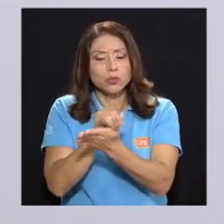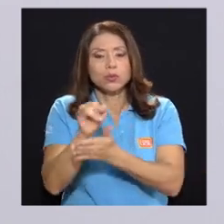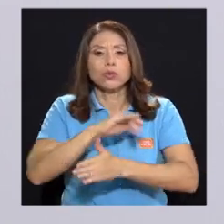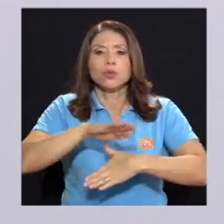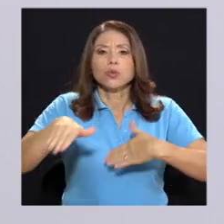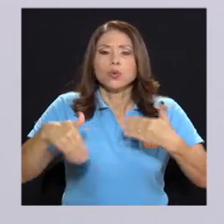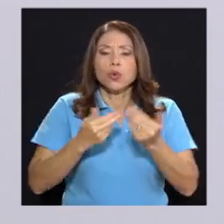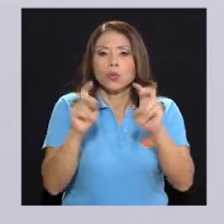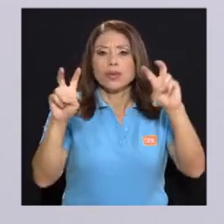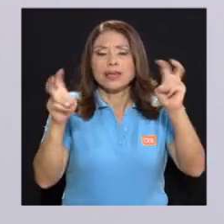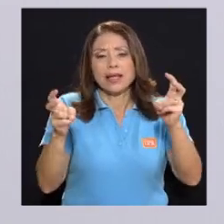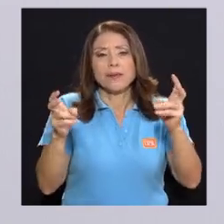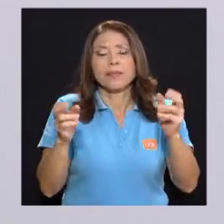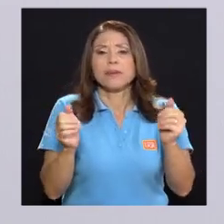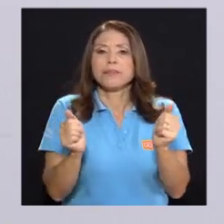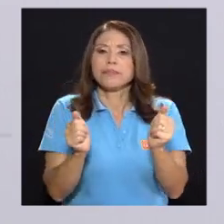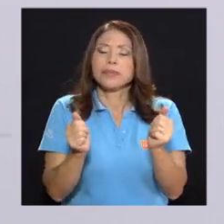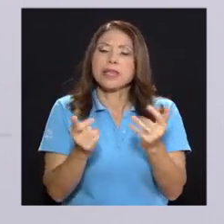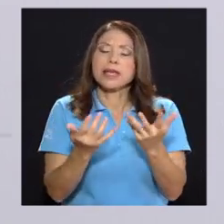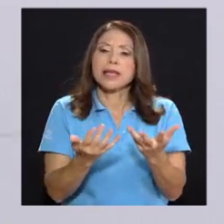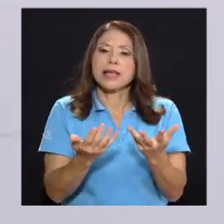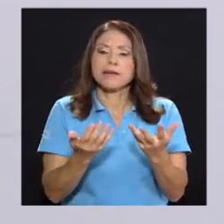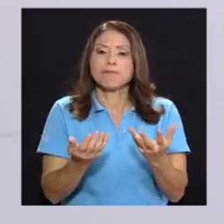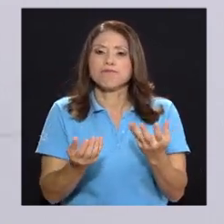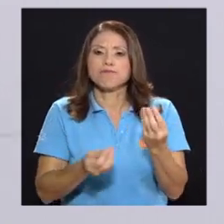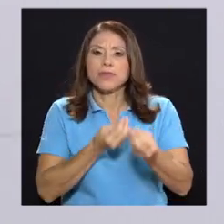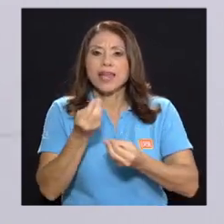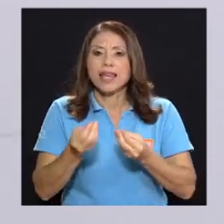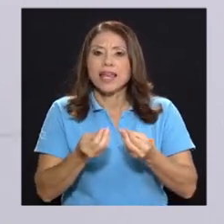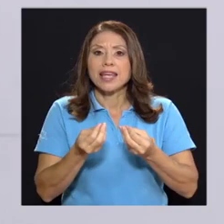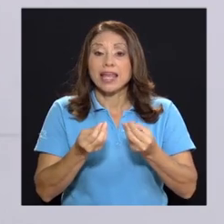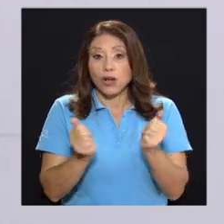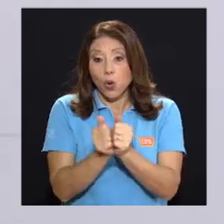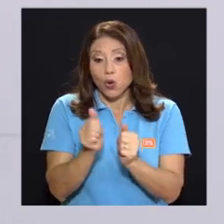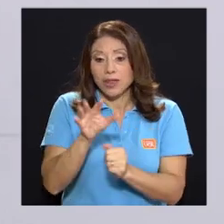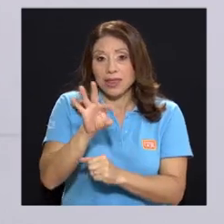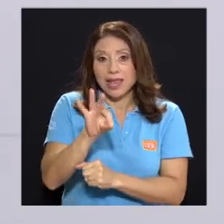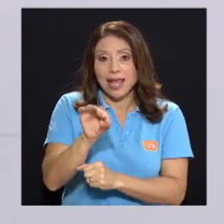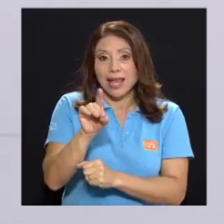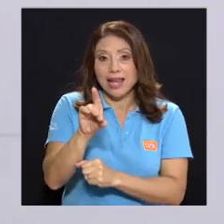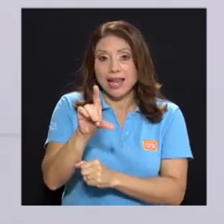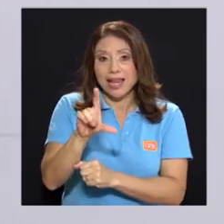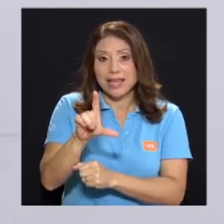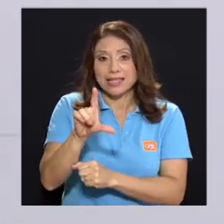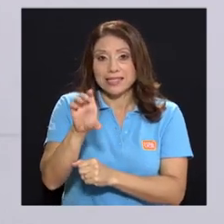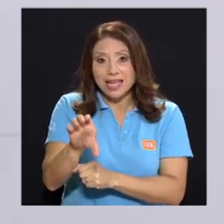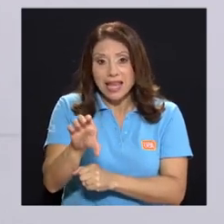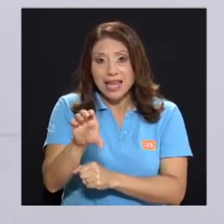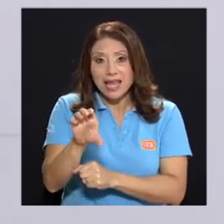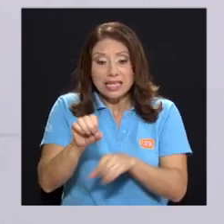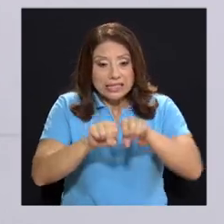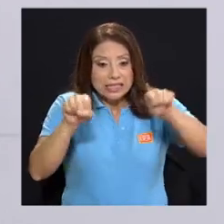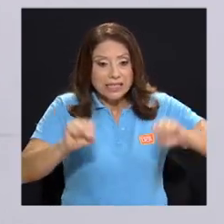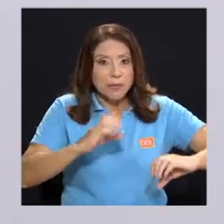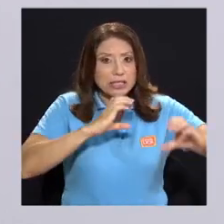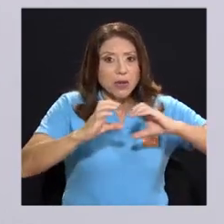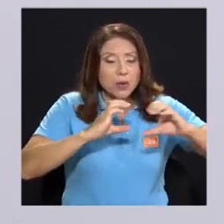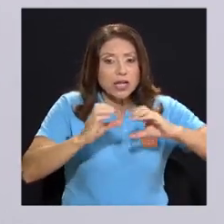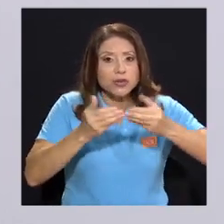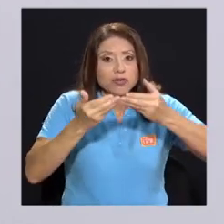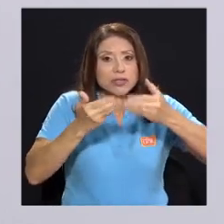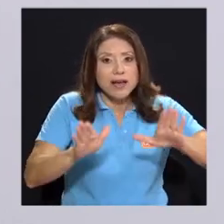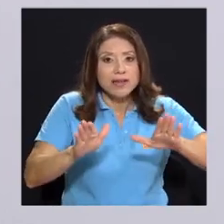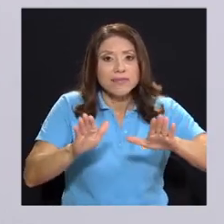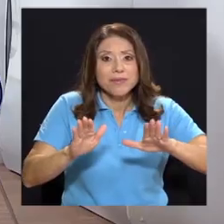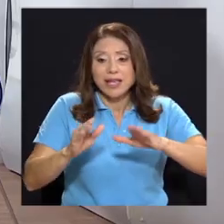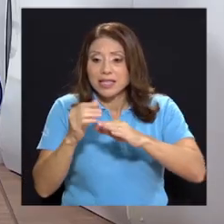que con el tratado libre comercio se abren los sectores de telecomunicaciones y seguros y de hecho se rompen los